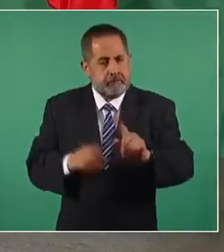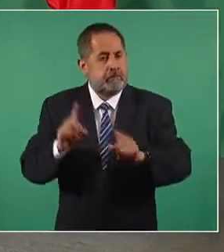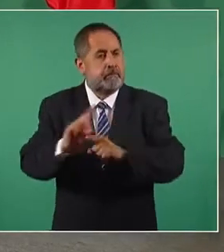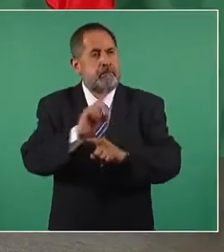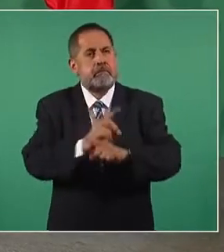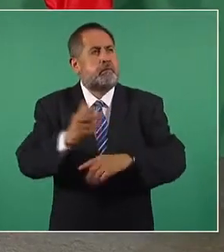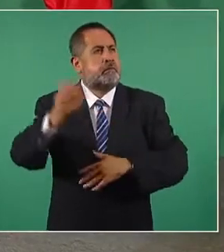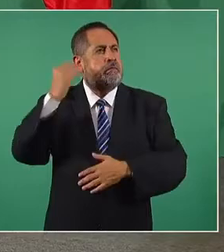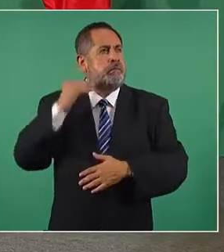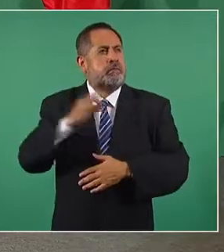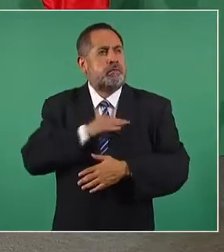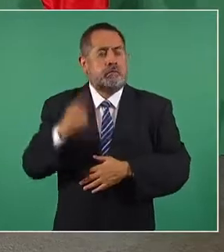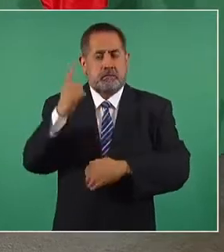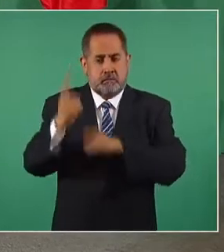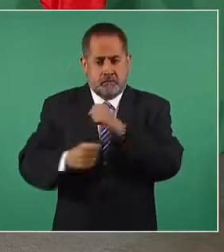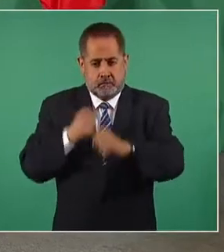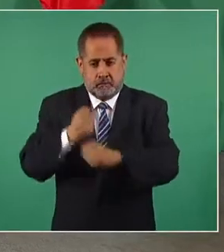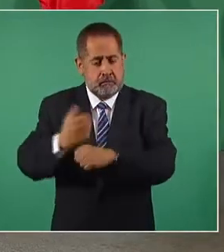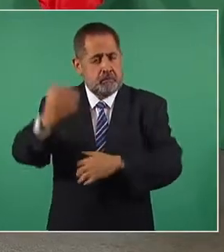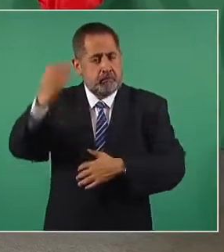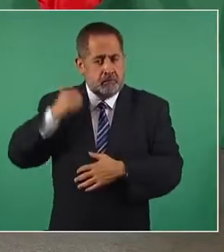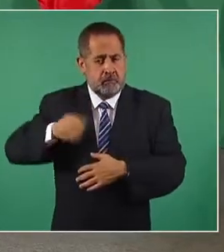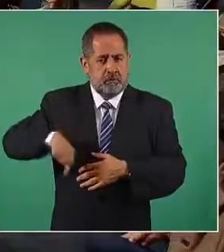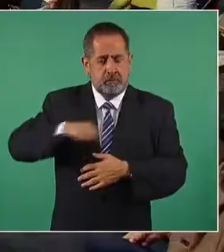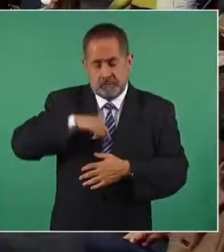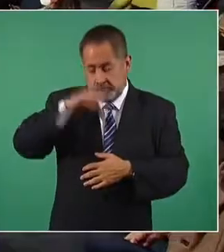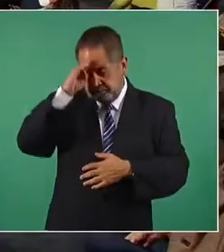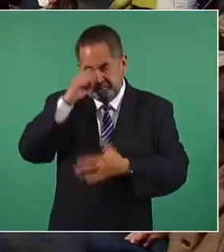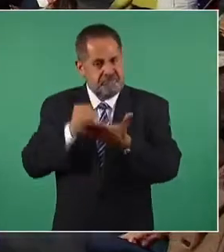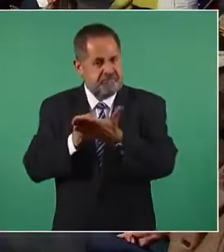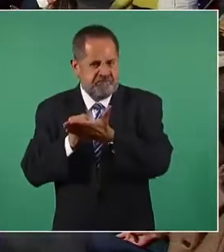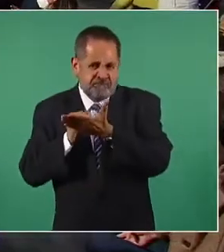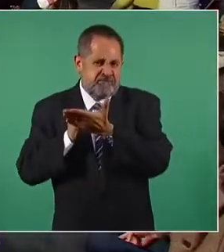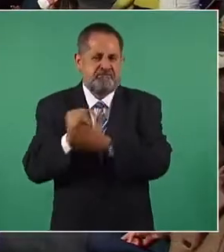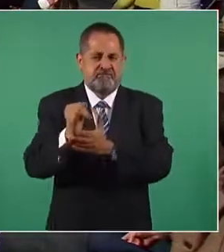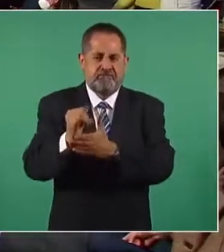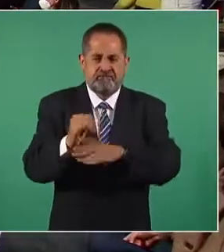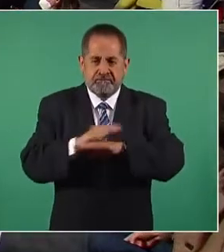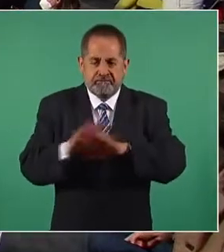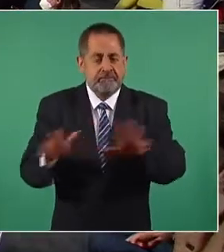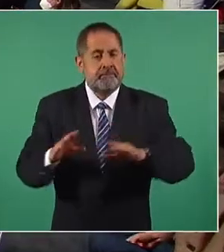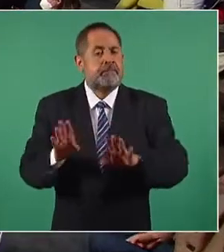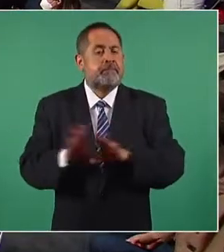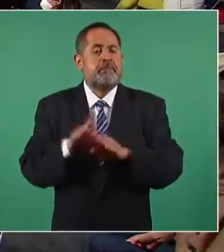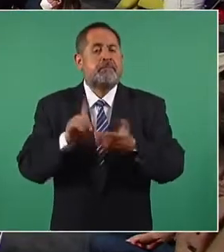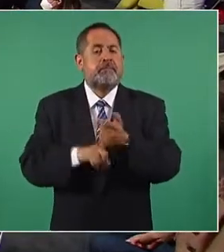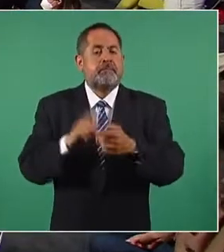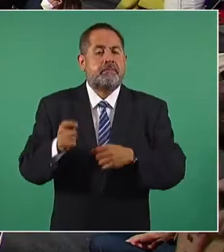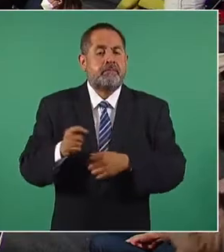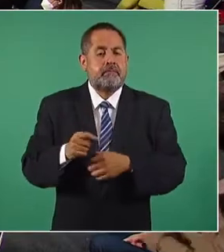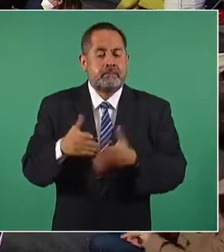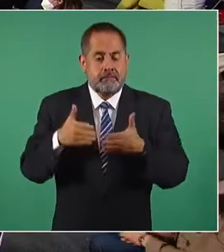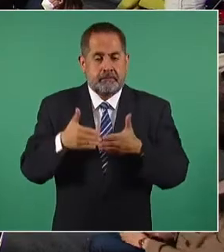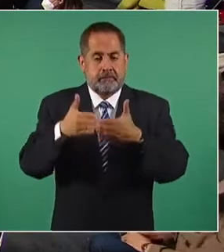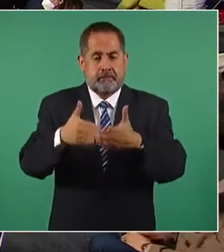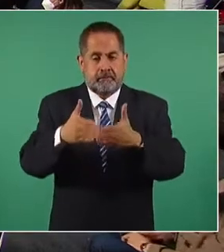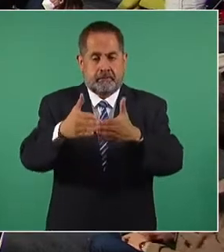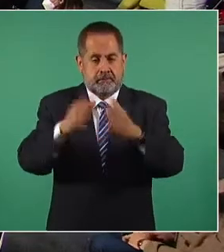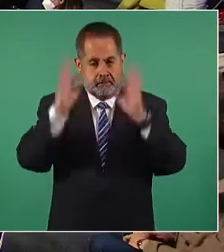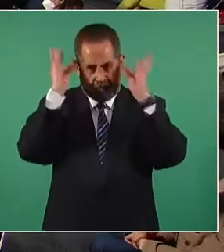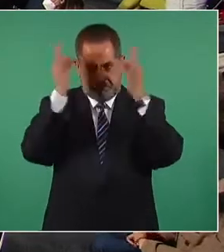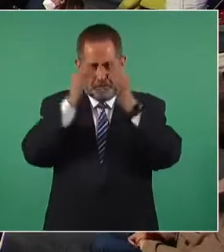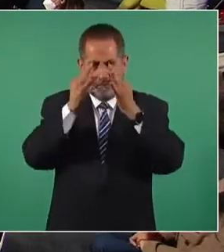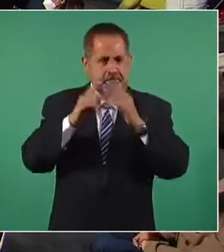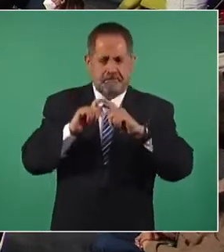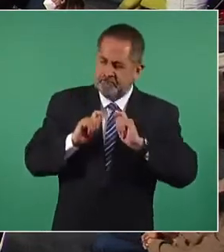hace cerca de un año tomamos la decisión de entregar los puertos a